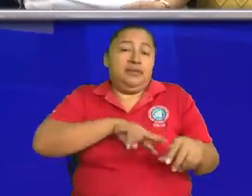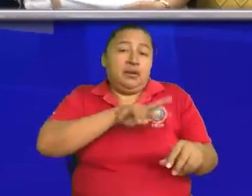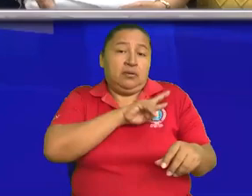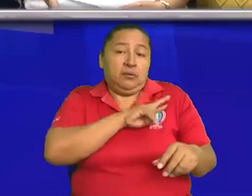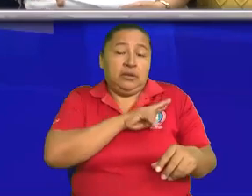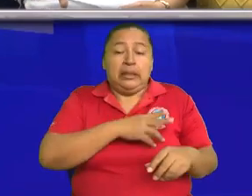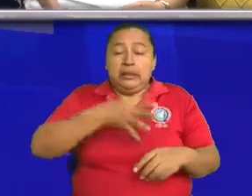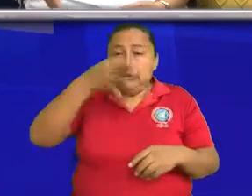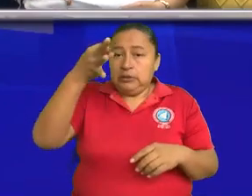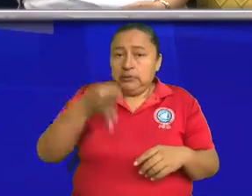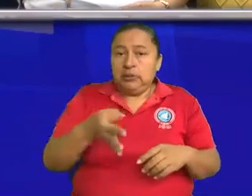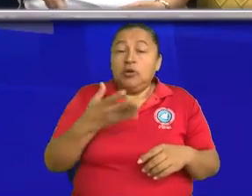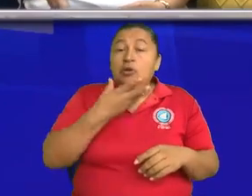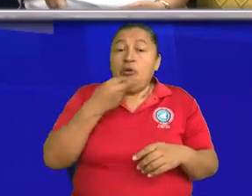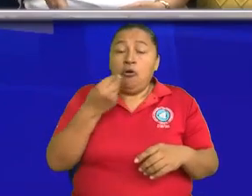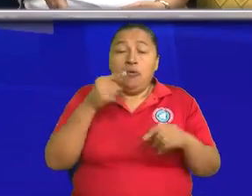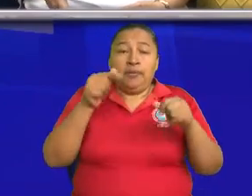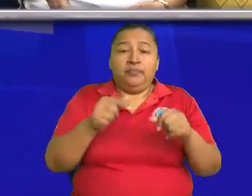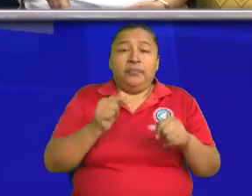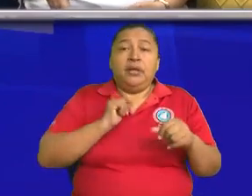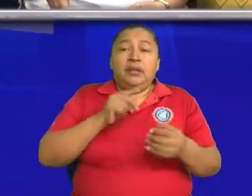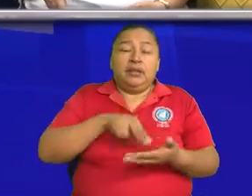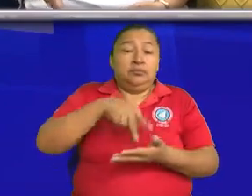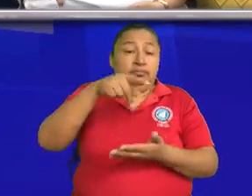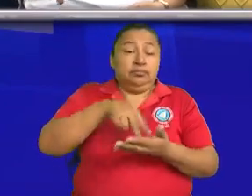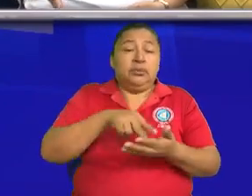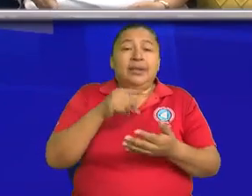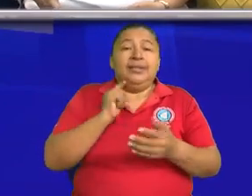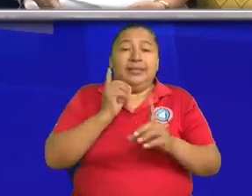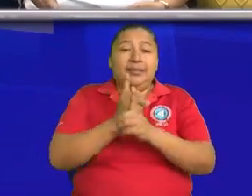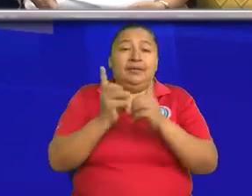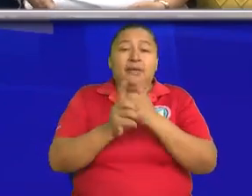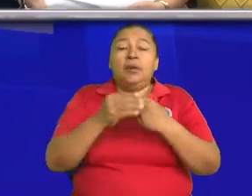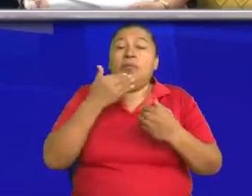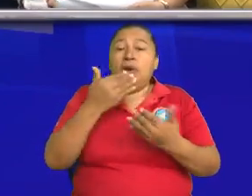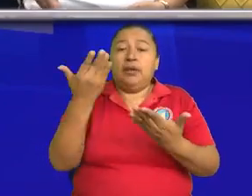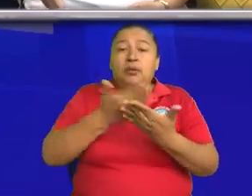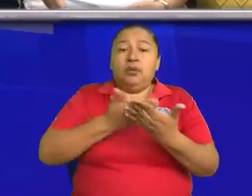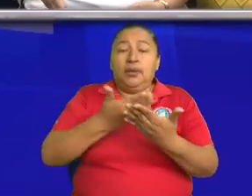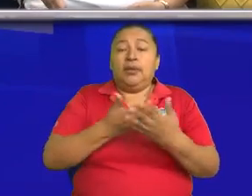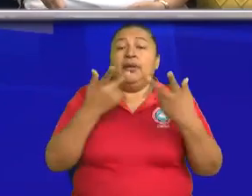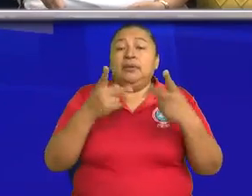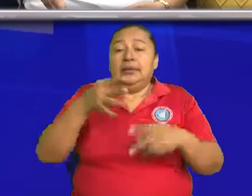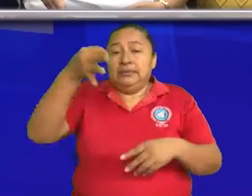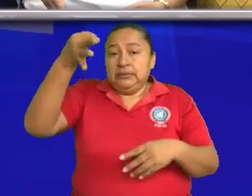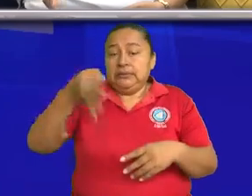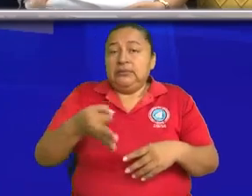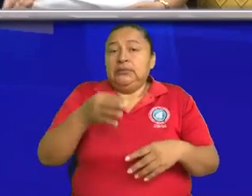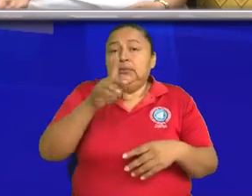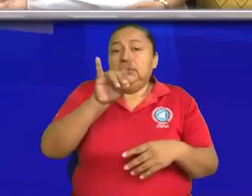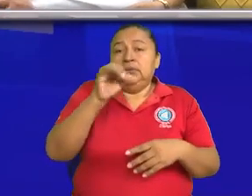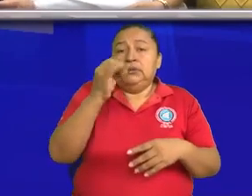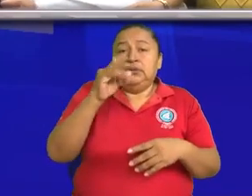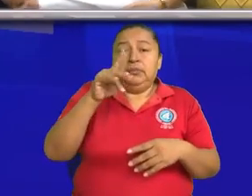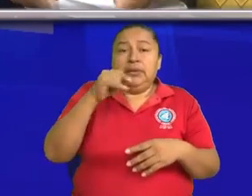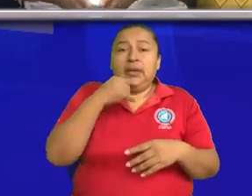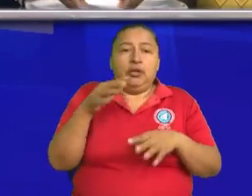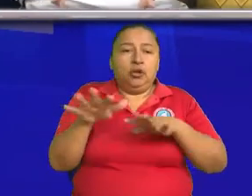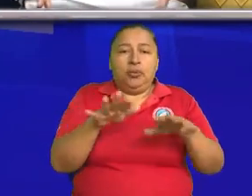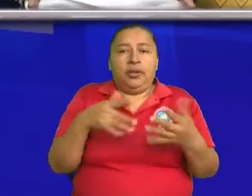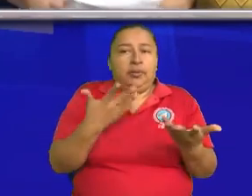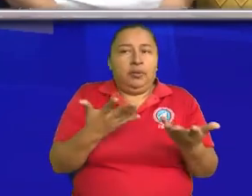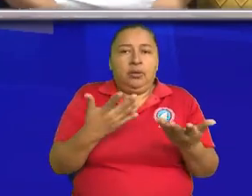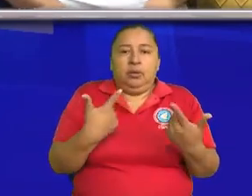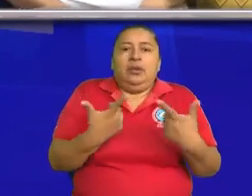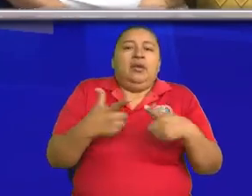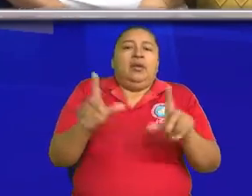La disciplina, una muchacha que está en una tabla de gimnástica tiene que ser buena estudiante y tiene que ser disciplinada. Pues nosotros no podemos